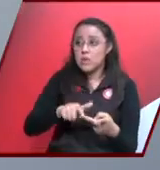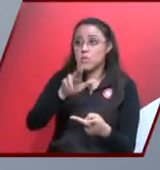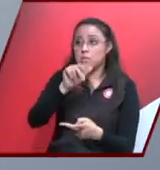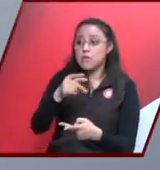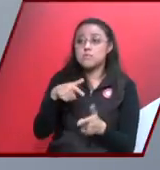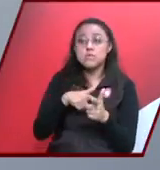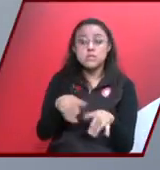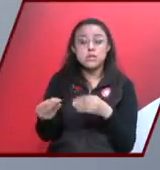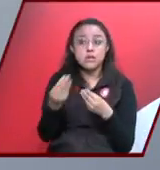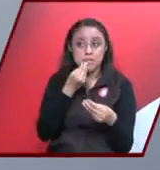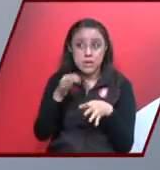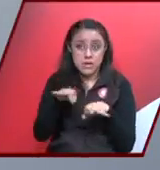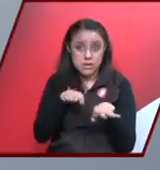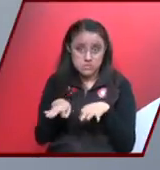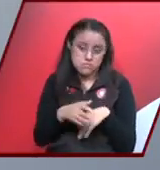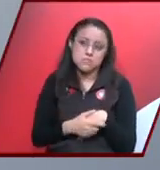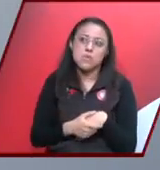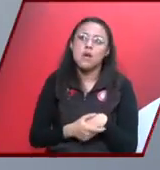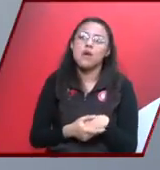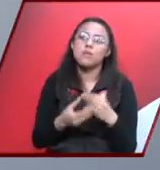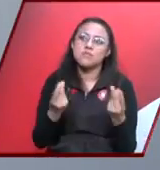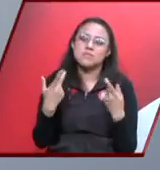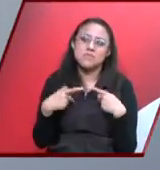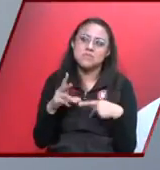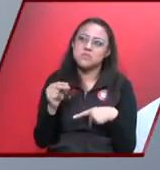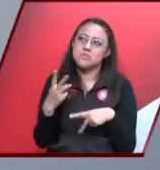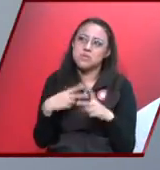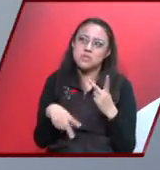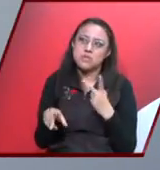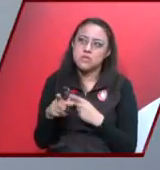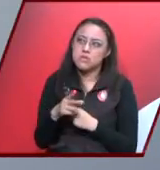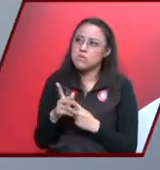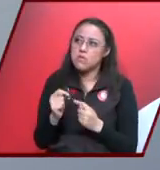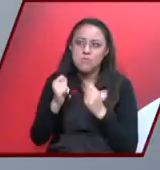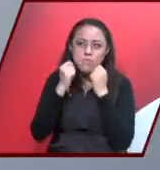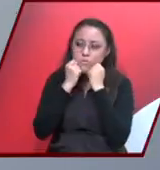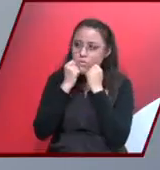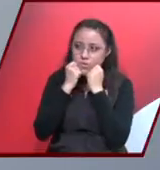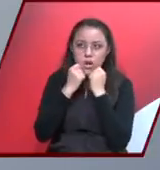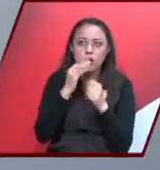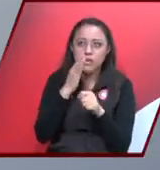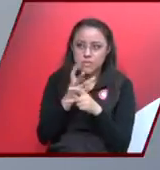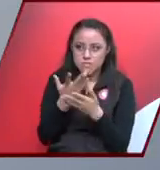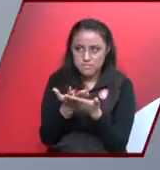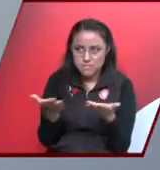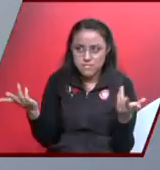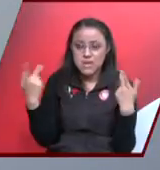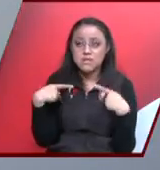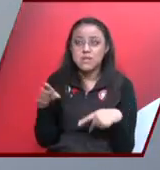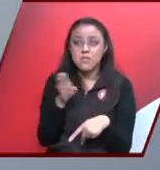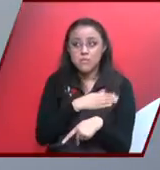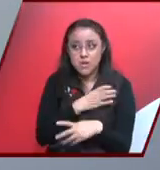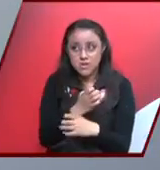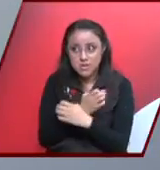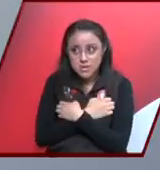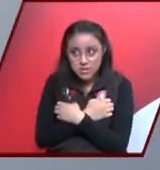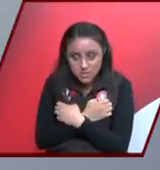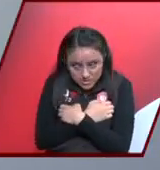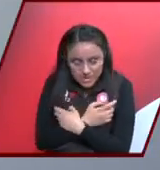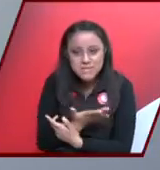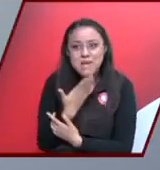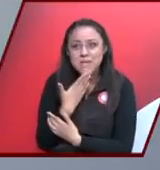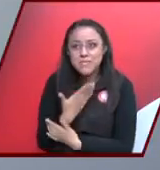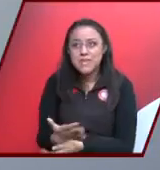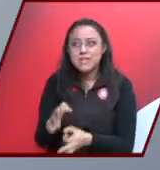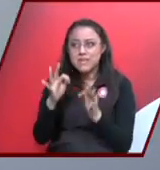a ver, a trabajar. Muchos gorrones que hoy no vinieron, no importa. Hoy viene la gente decente, ¿verdad? La gente